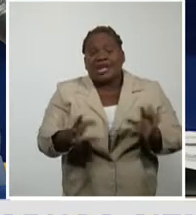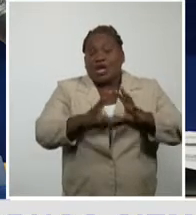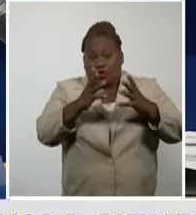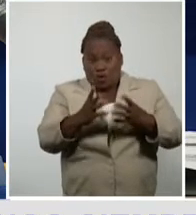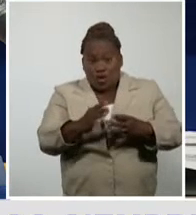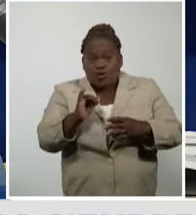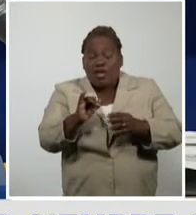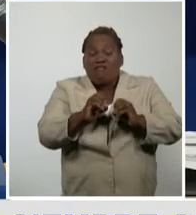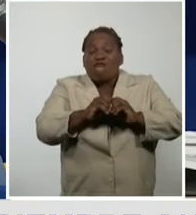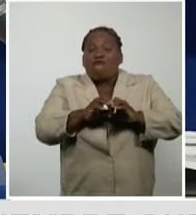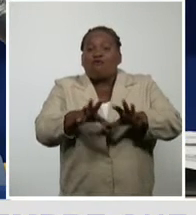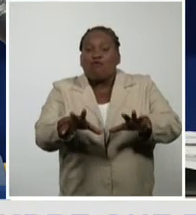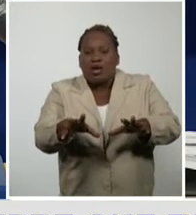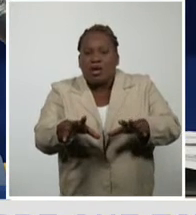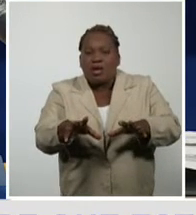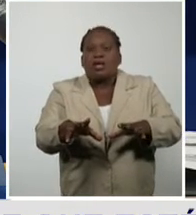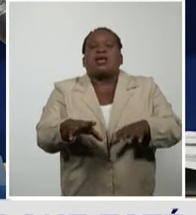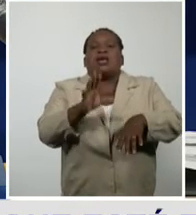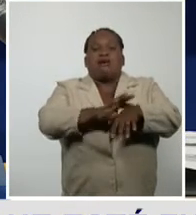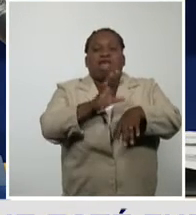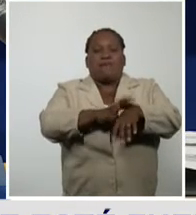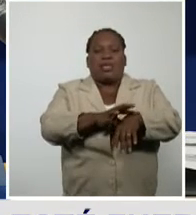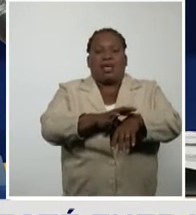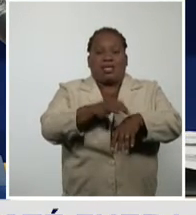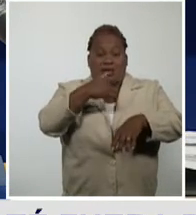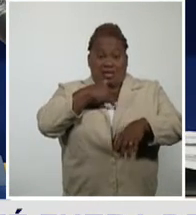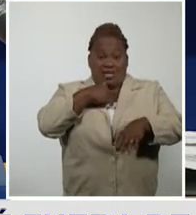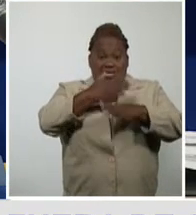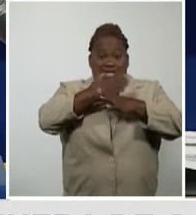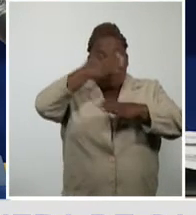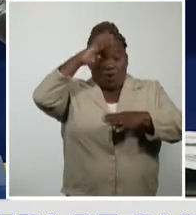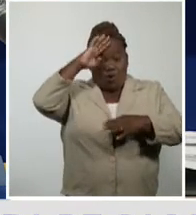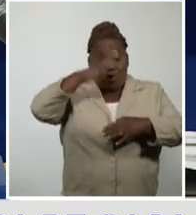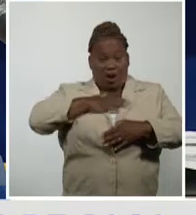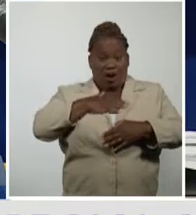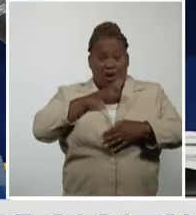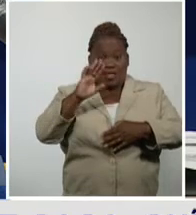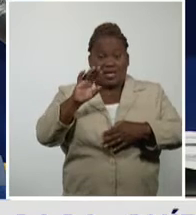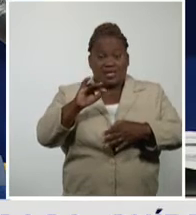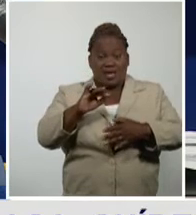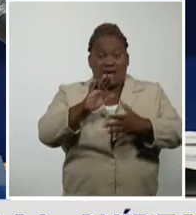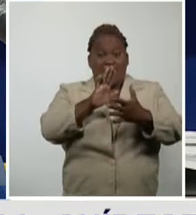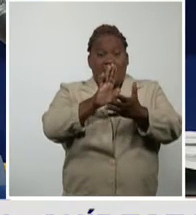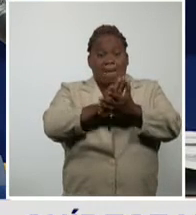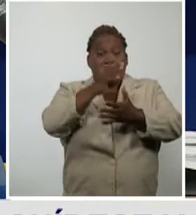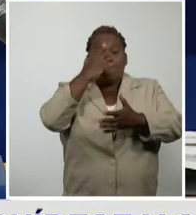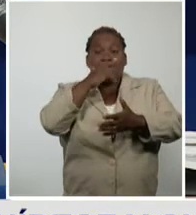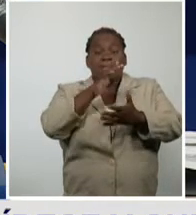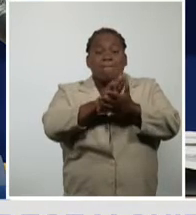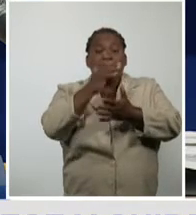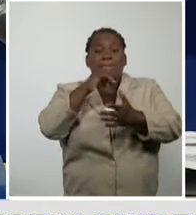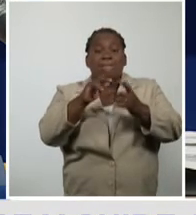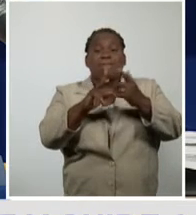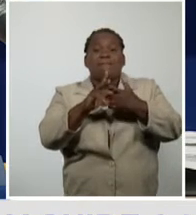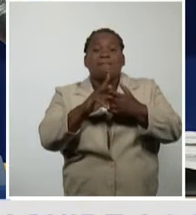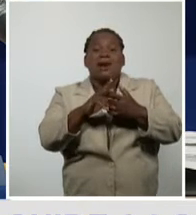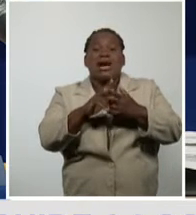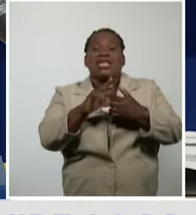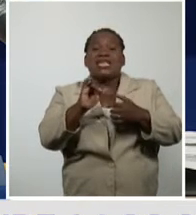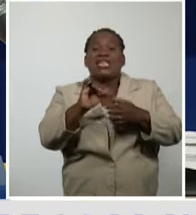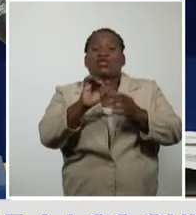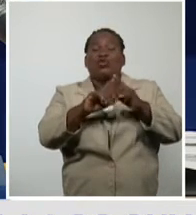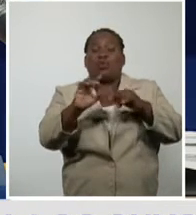influyen. En mi tierra, allá en Santiago, les decían el mallito y se lo achacaban a los pobres mangos, ¿no? O sea, es